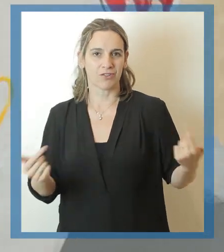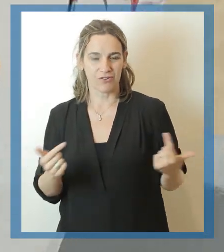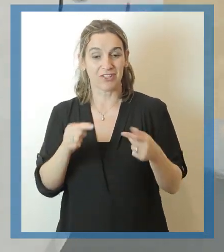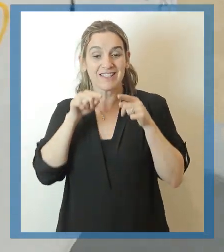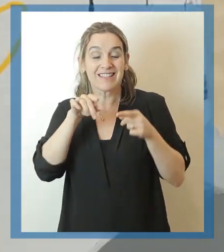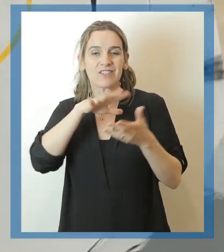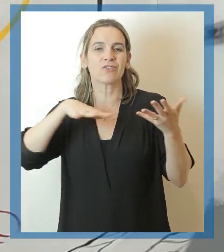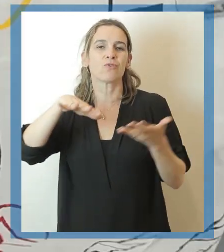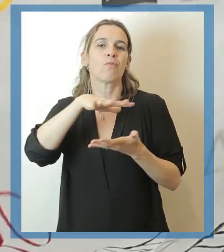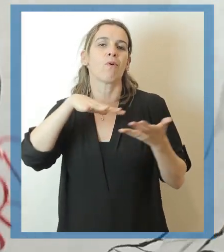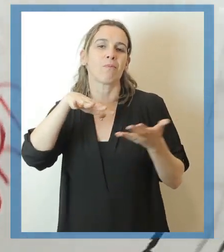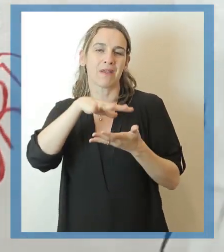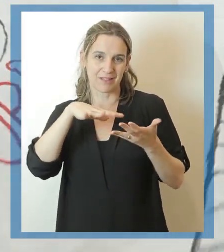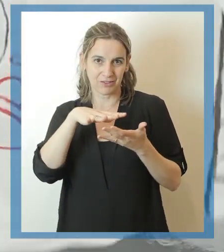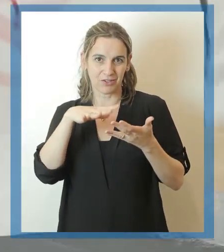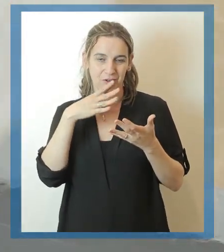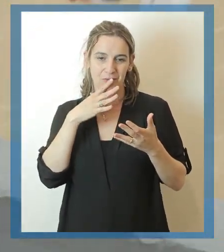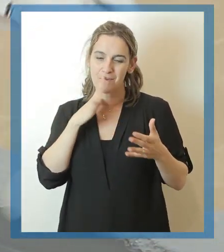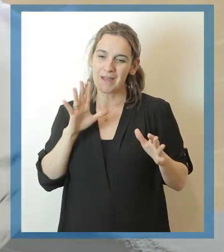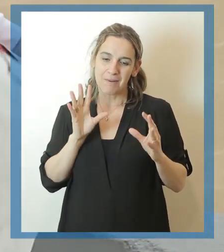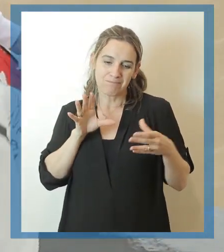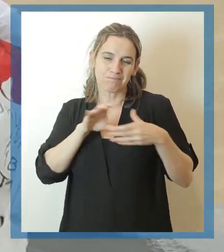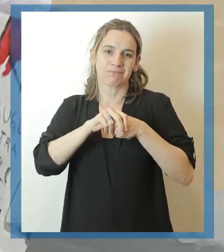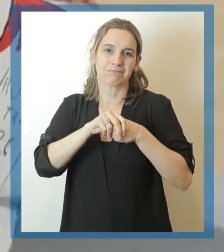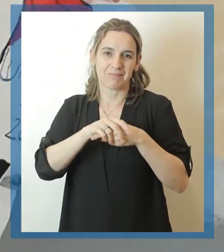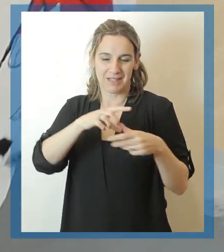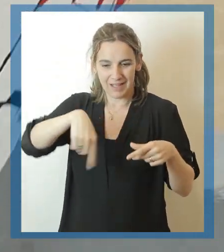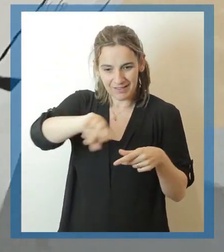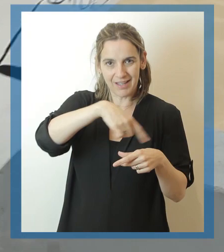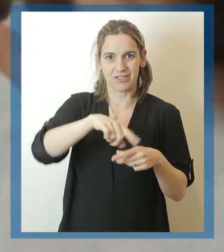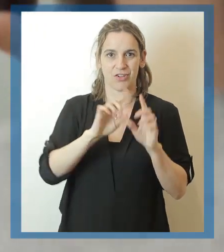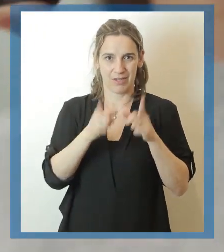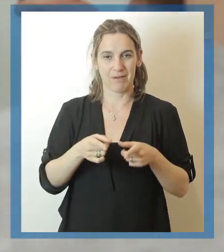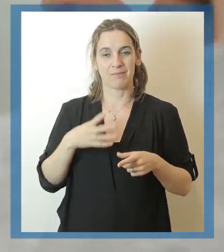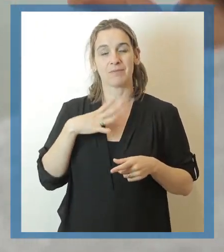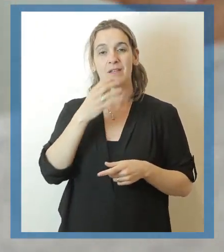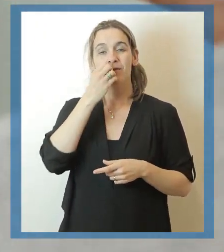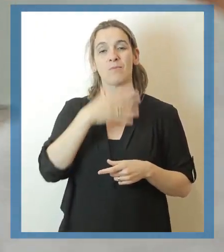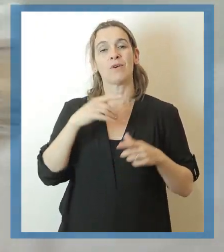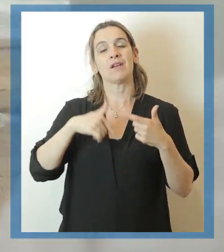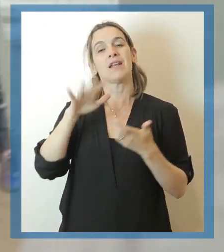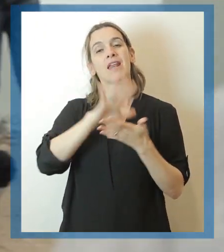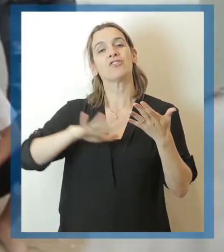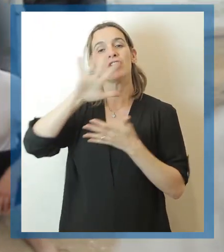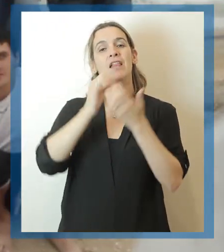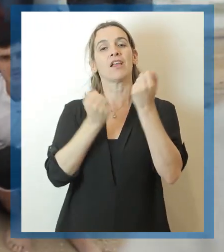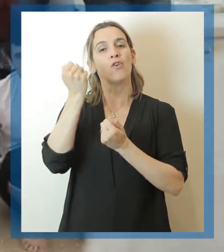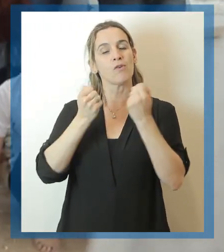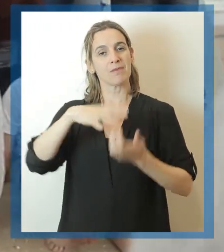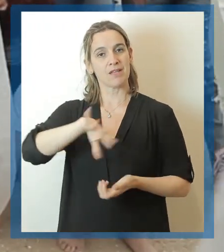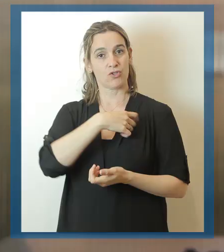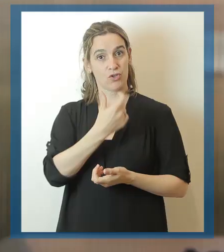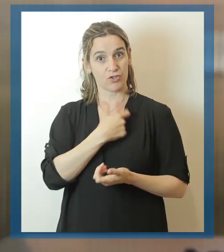divertirme, aflojarme, vivir otras cosas. Y es un momento también para estrechar más vínculos entre ellos,